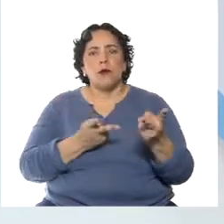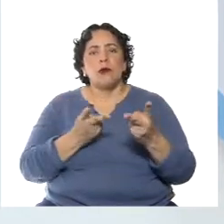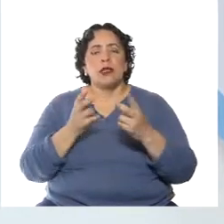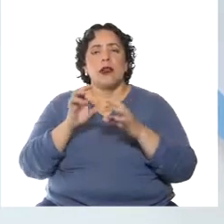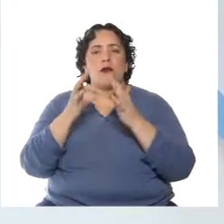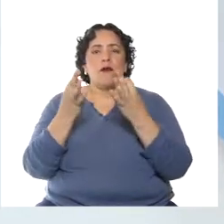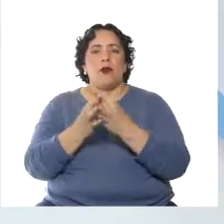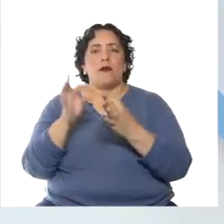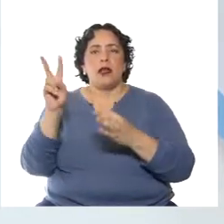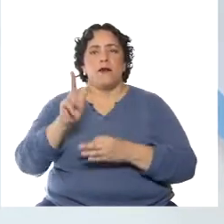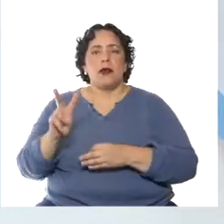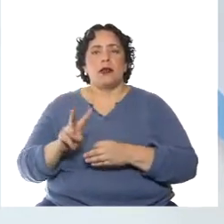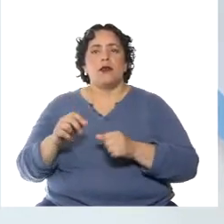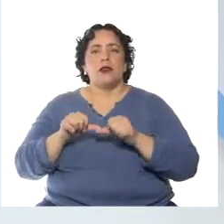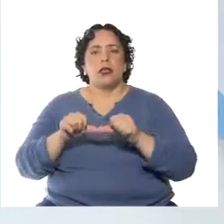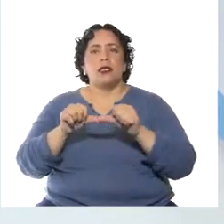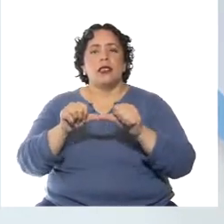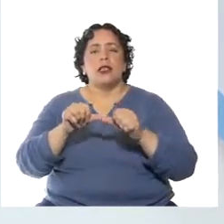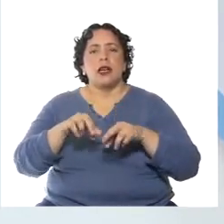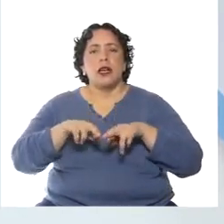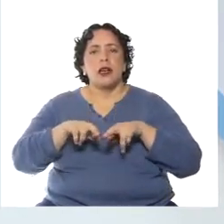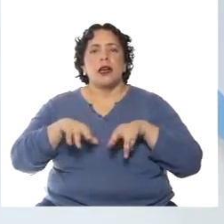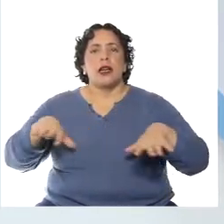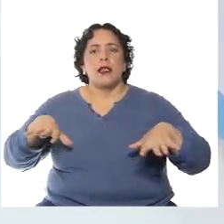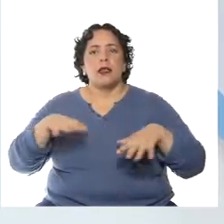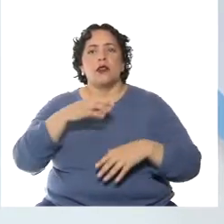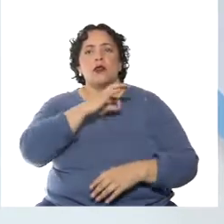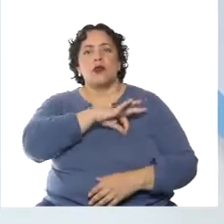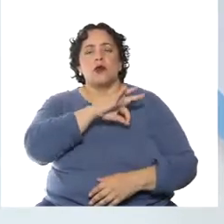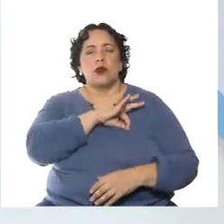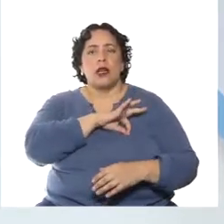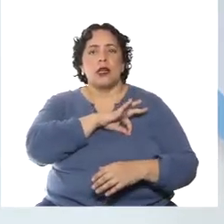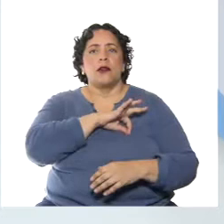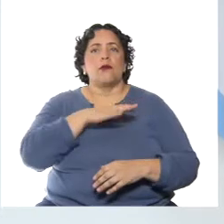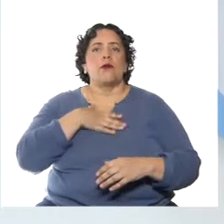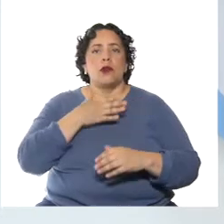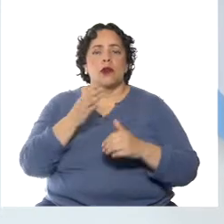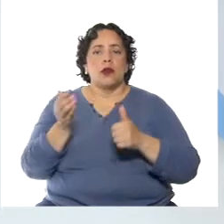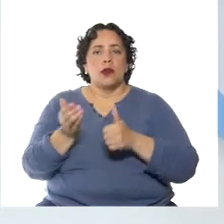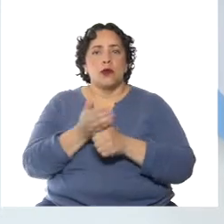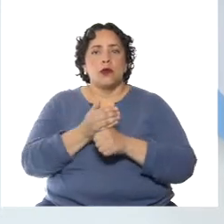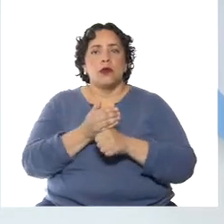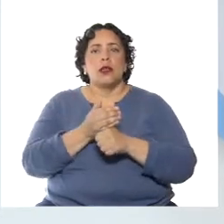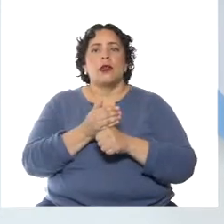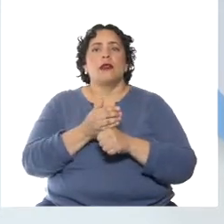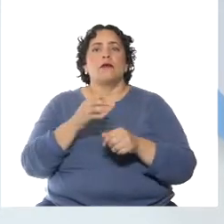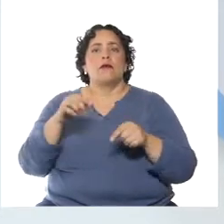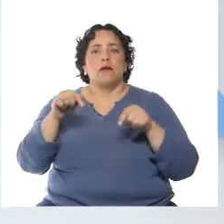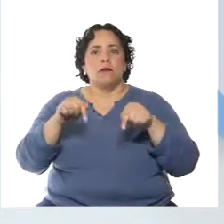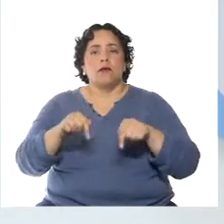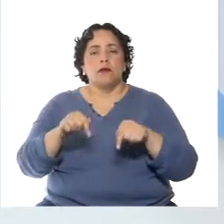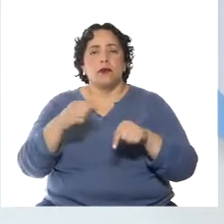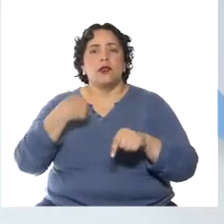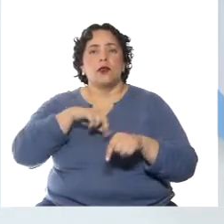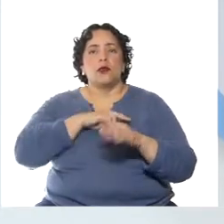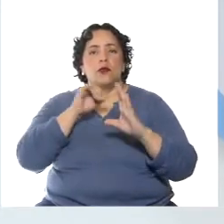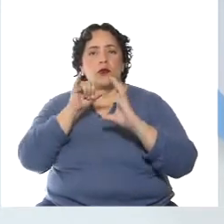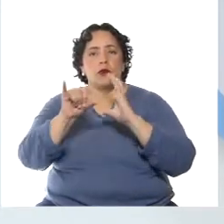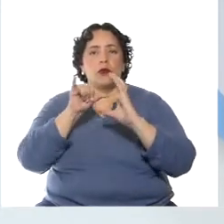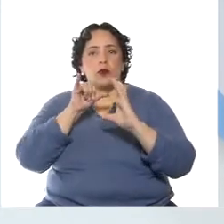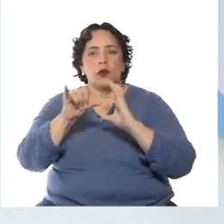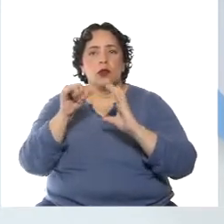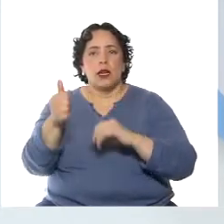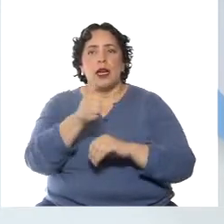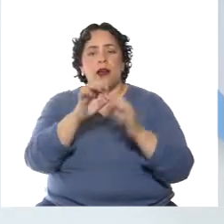familia venezolana a que nos sigan en nuestras redes sociales. En Instagram nos puedes conseguir como Cada Familia Una Escuela y en nuestro canal de YouTube como